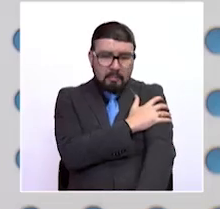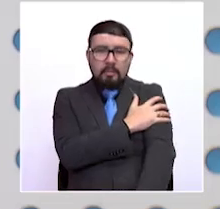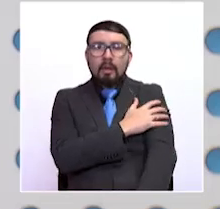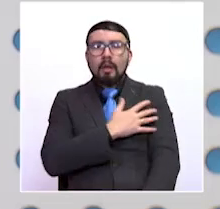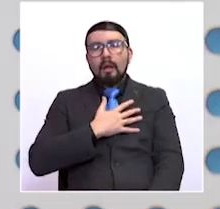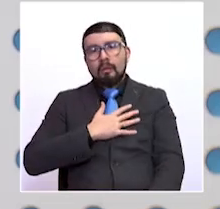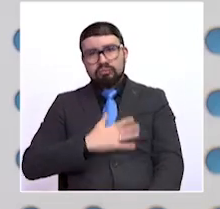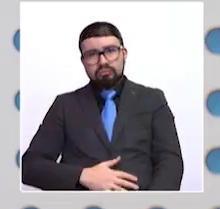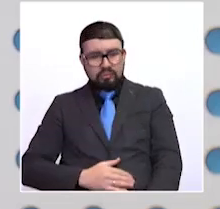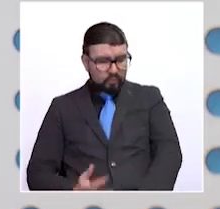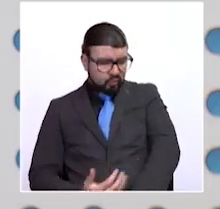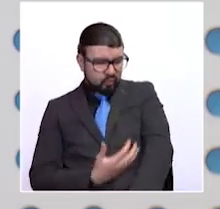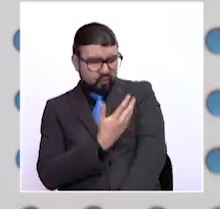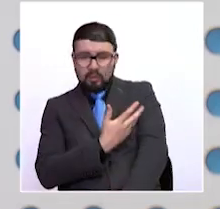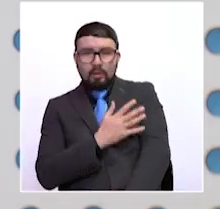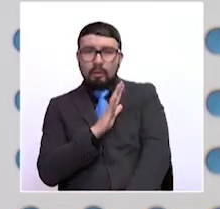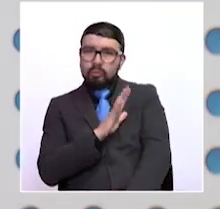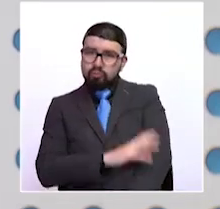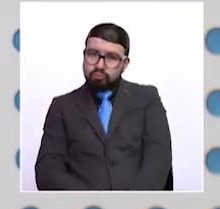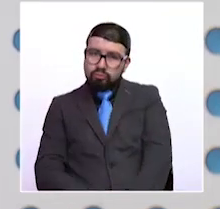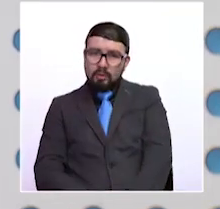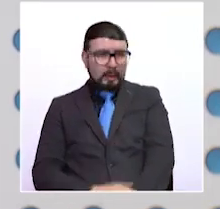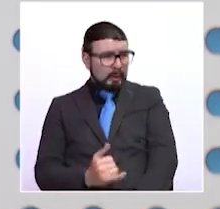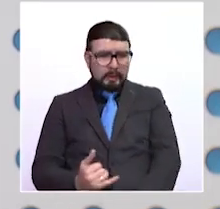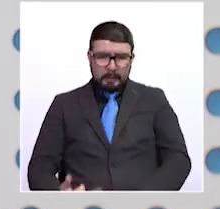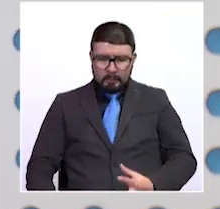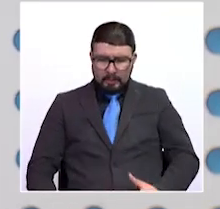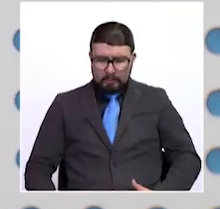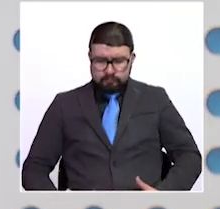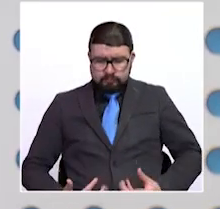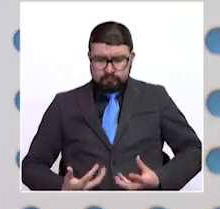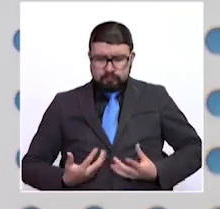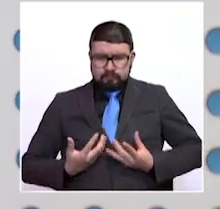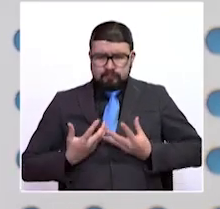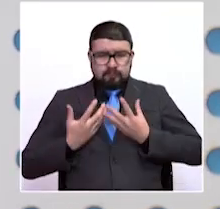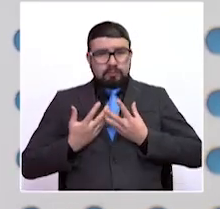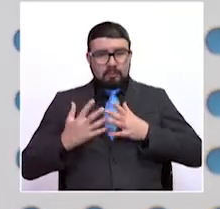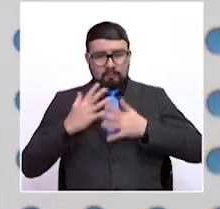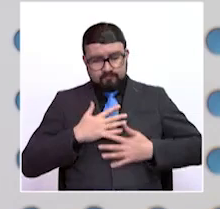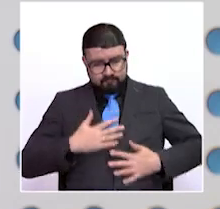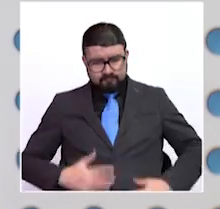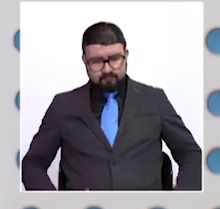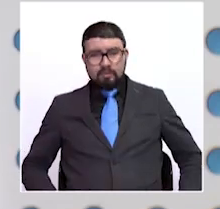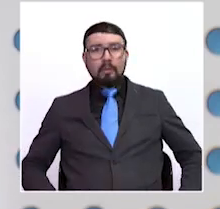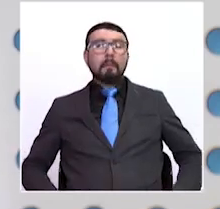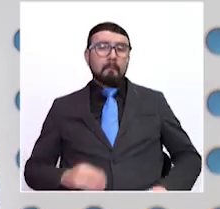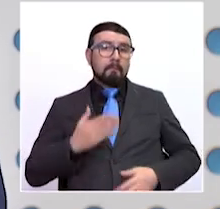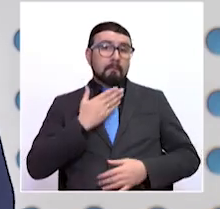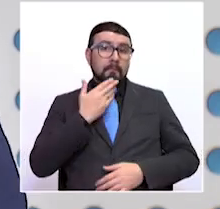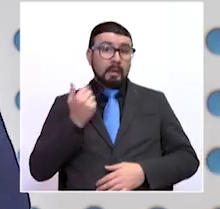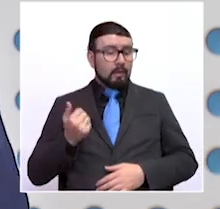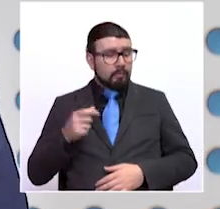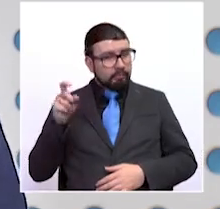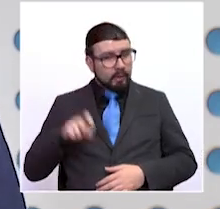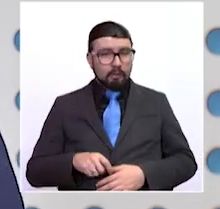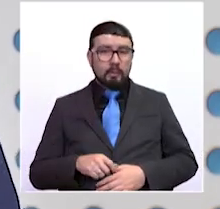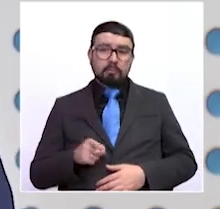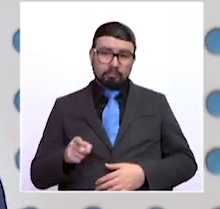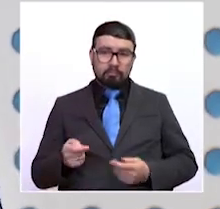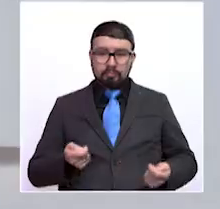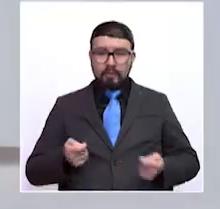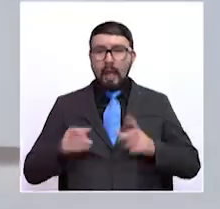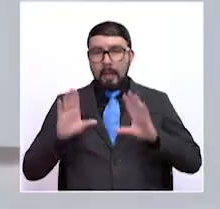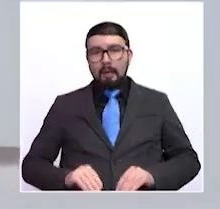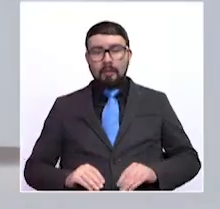tan, que inflaman tanto con el fuego, entonces con eso la apagamos. ¿Y